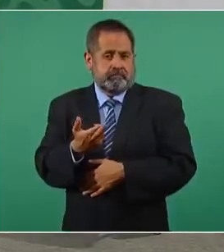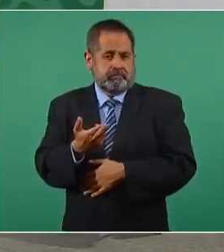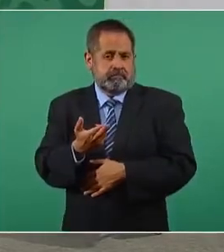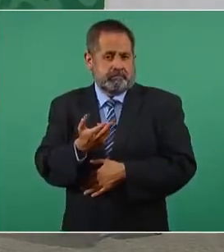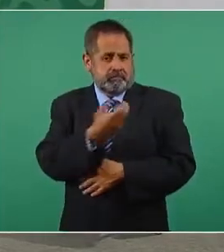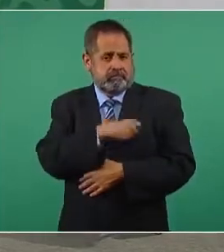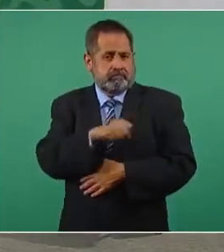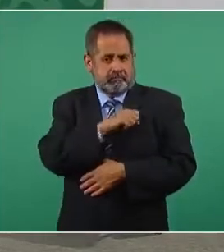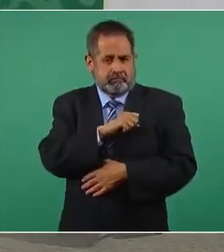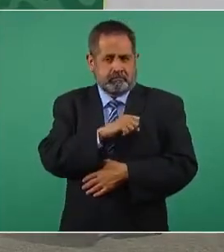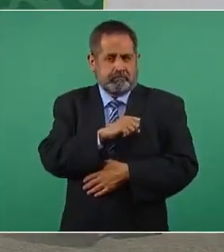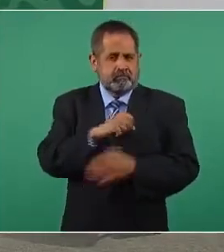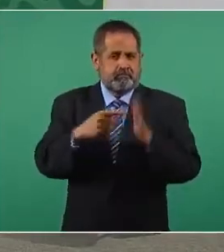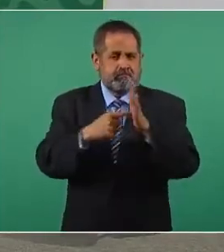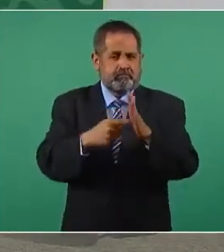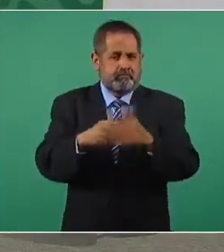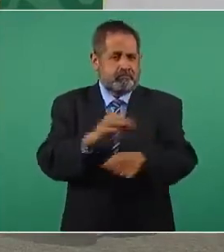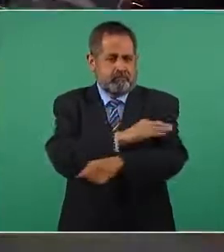Salud.